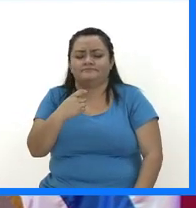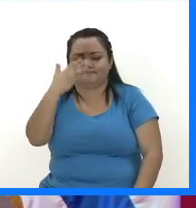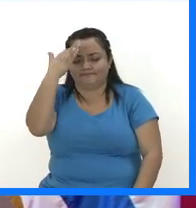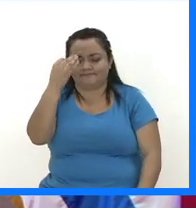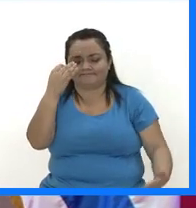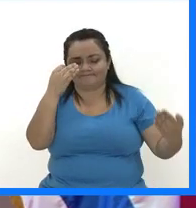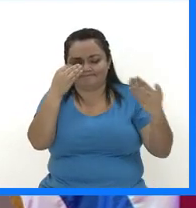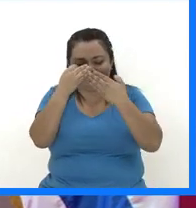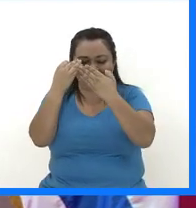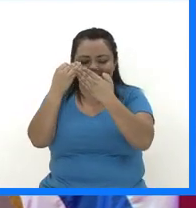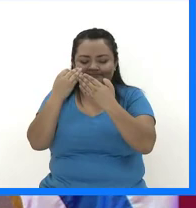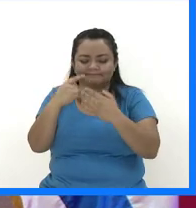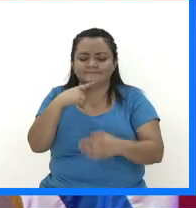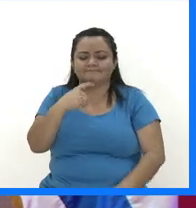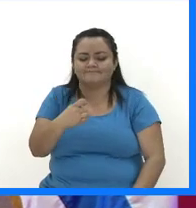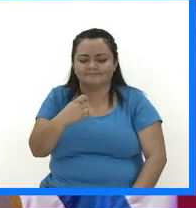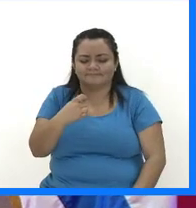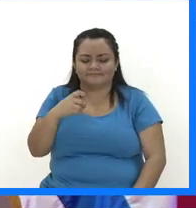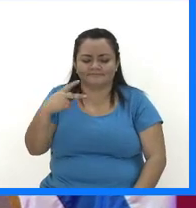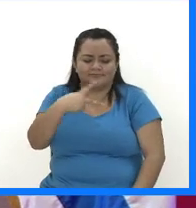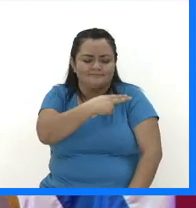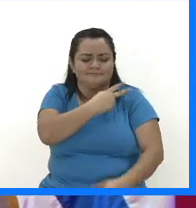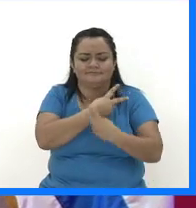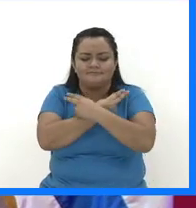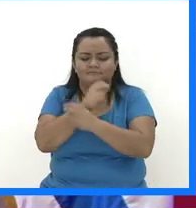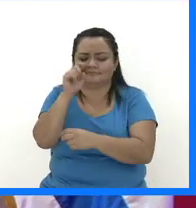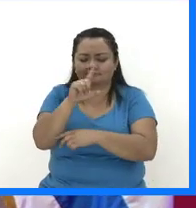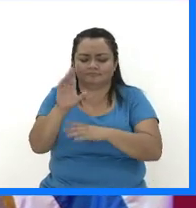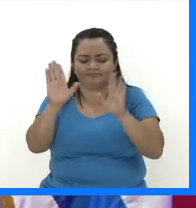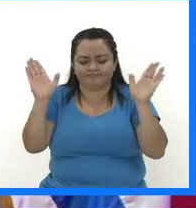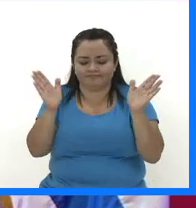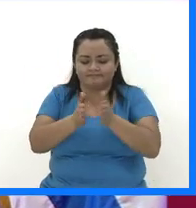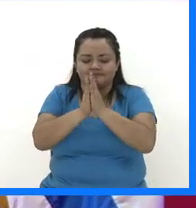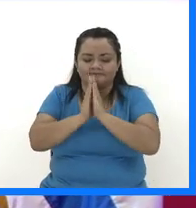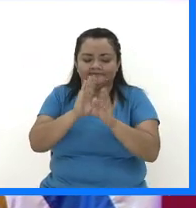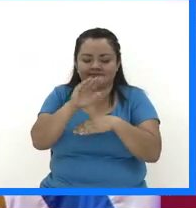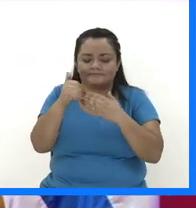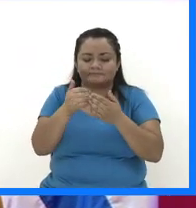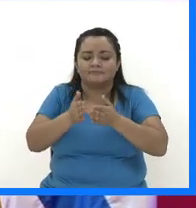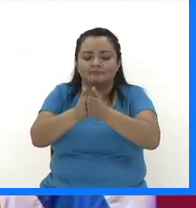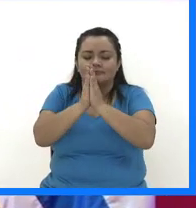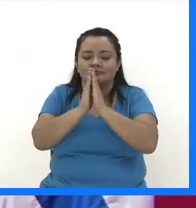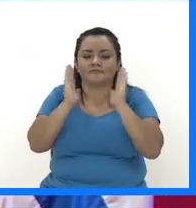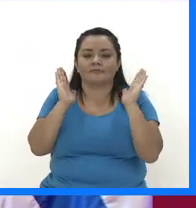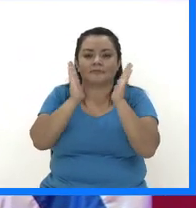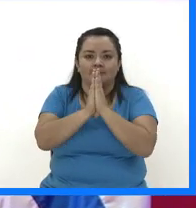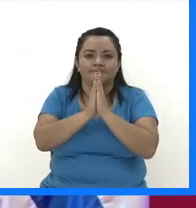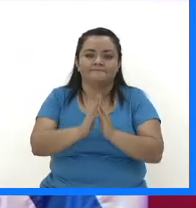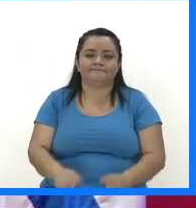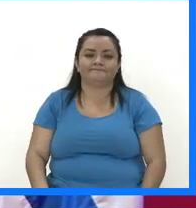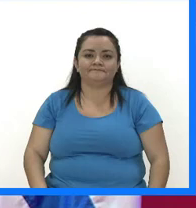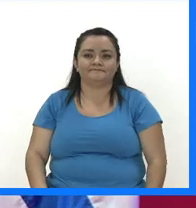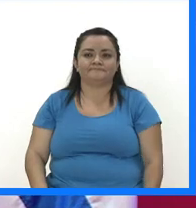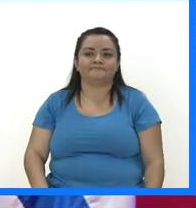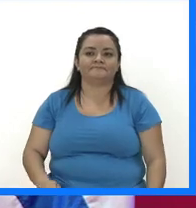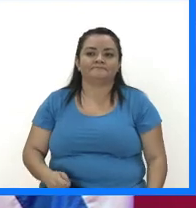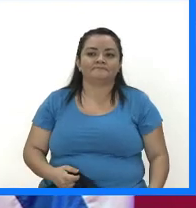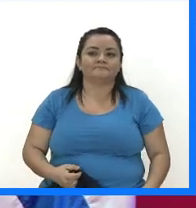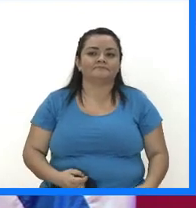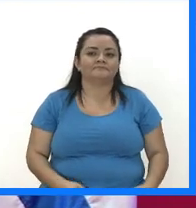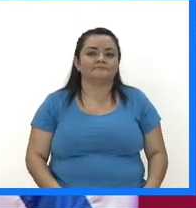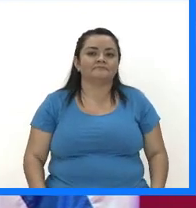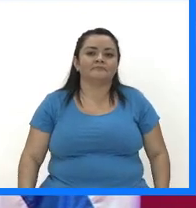quien nos mató la fe quien nos cortó las alas en cristo que solo pedimos toda la iglesia dice amén puede sentarse amigos y hermanos